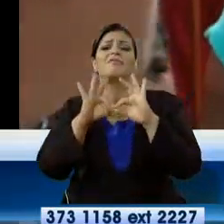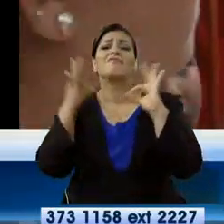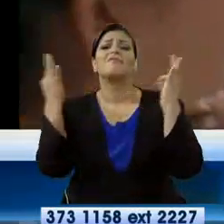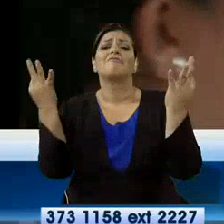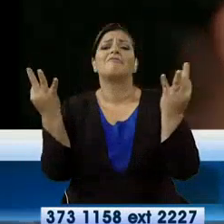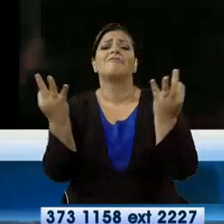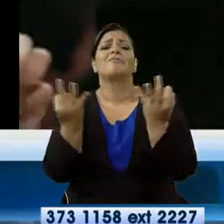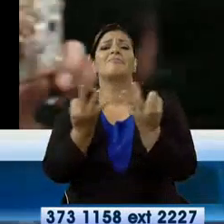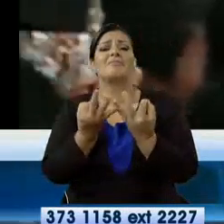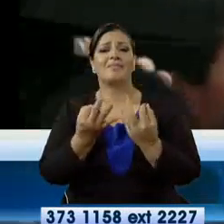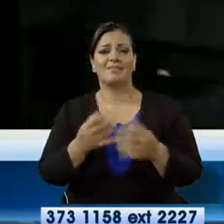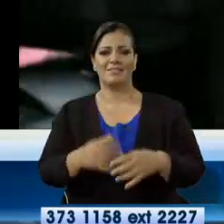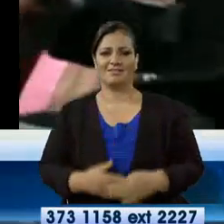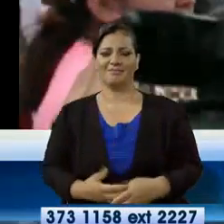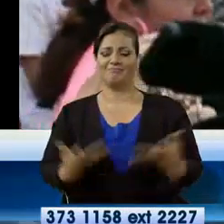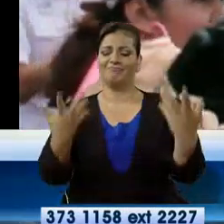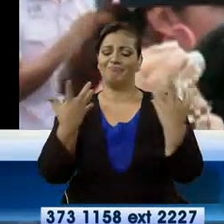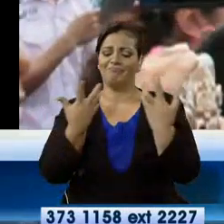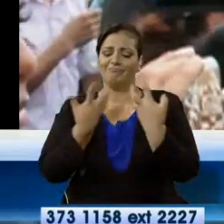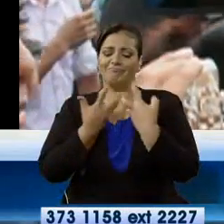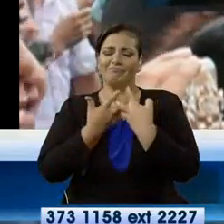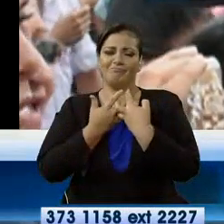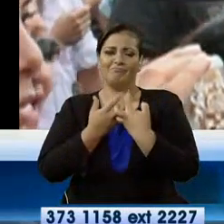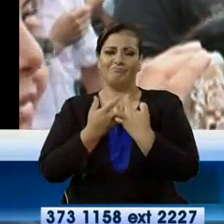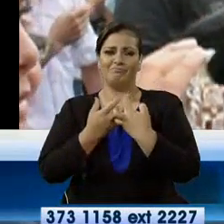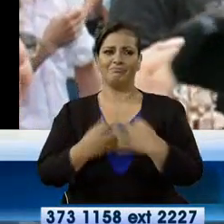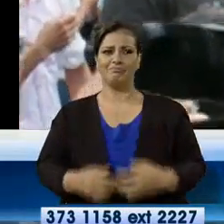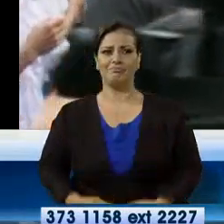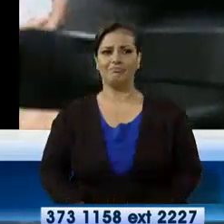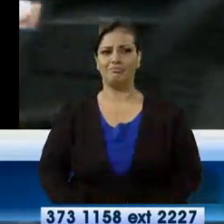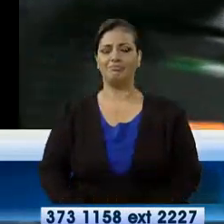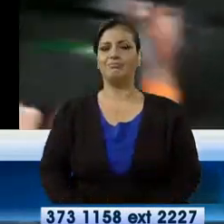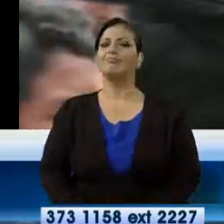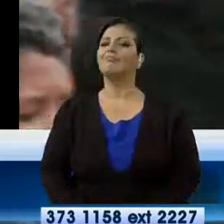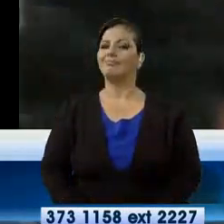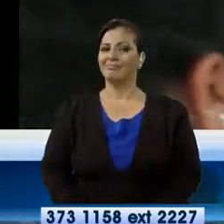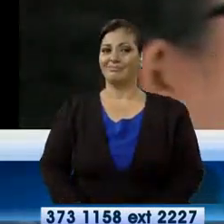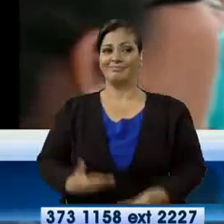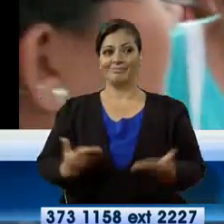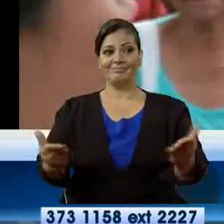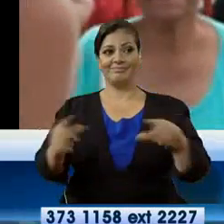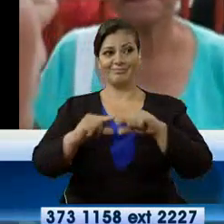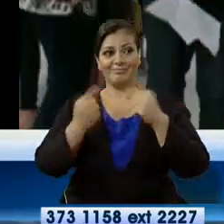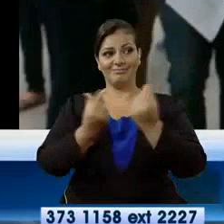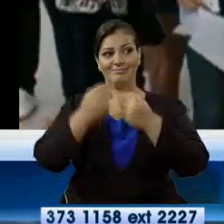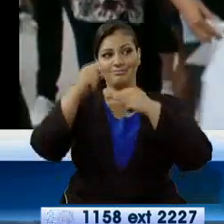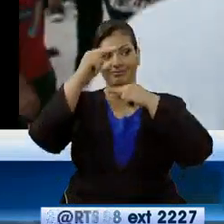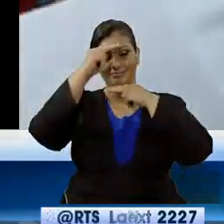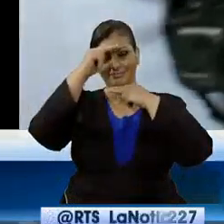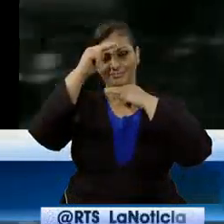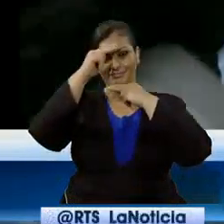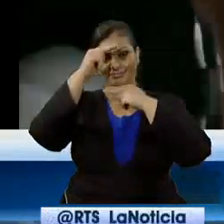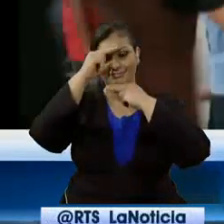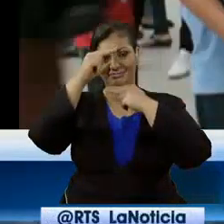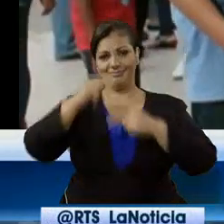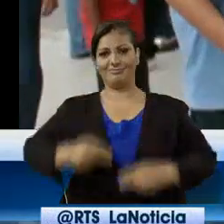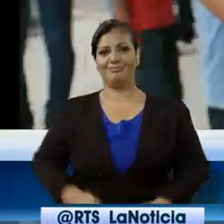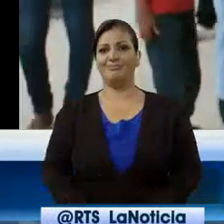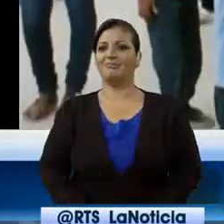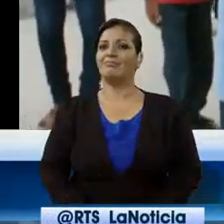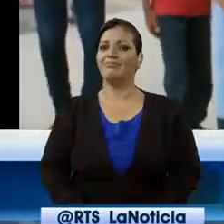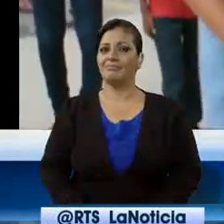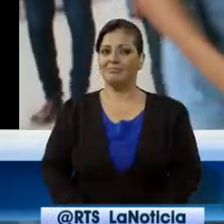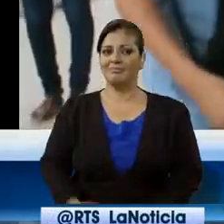llevar, va a ser bien recibida y bien acogida por todo el staff de la noticia. No solamente presentadores y reporteros, también nuestros